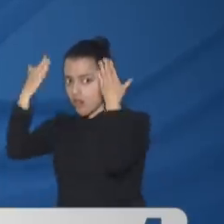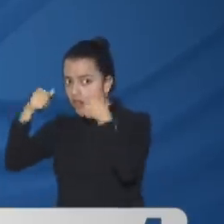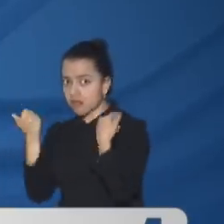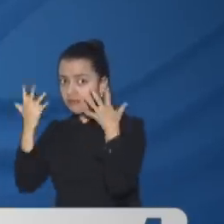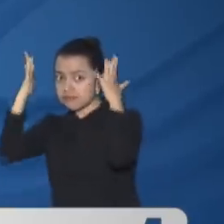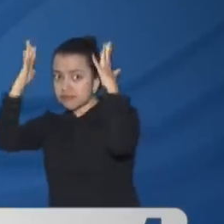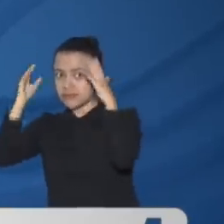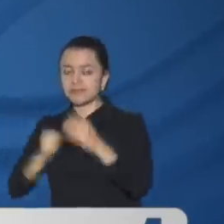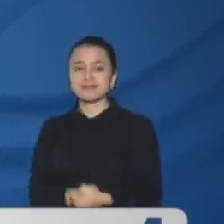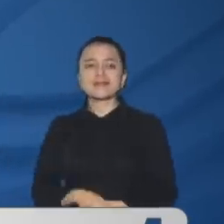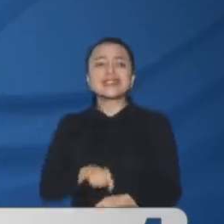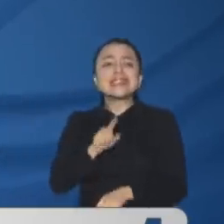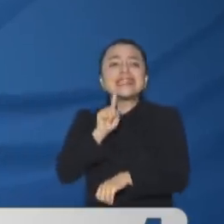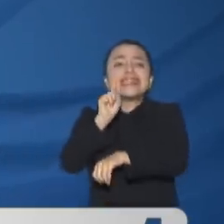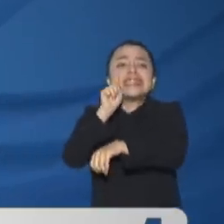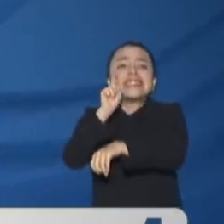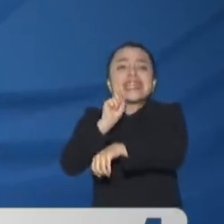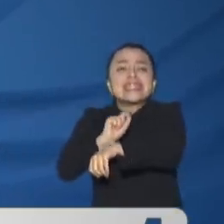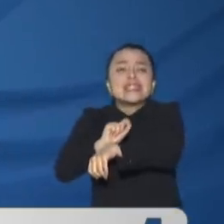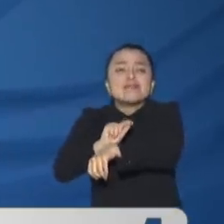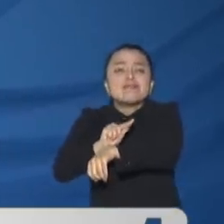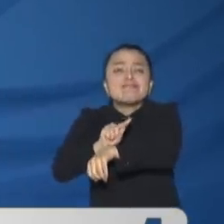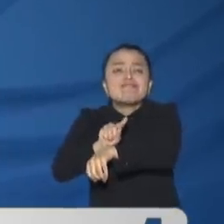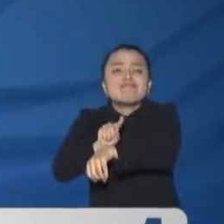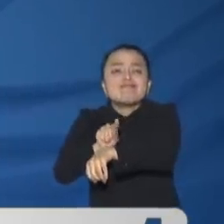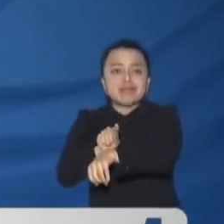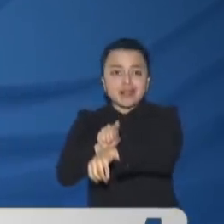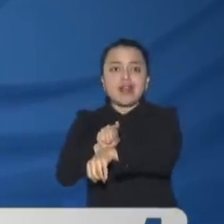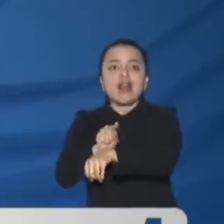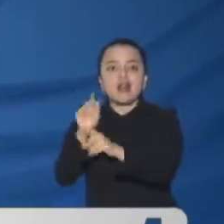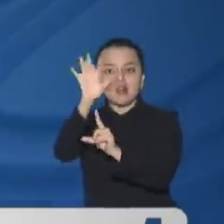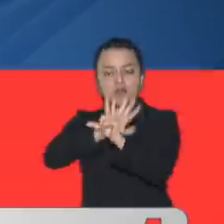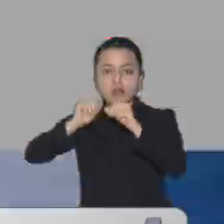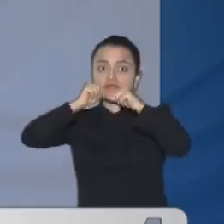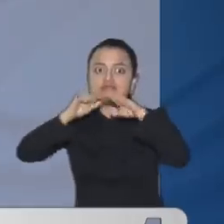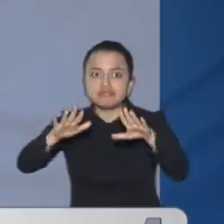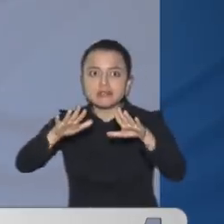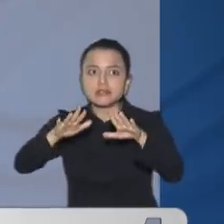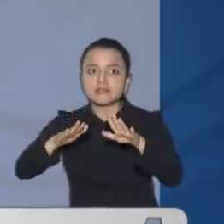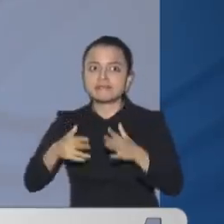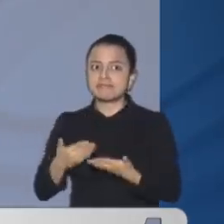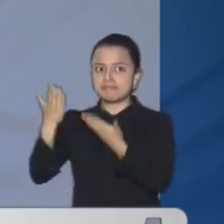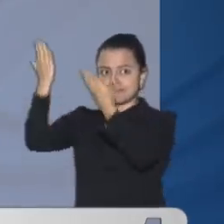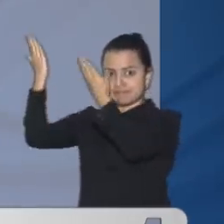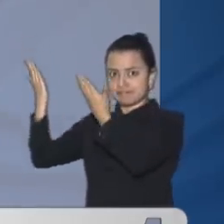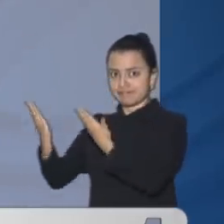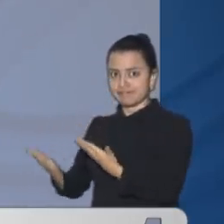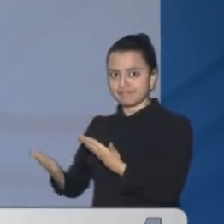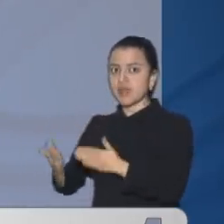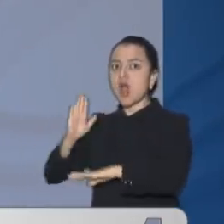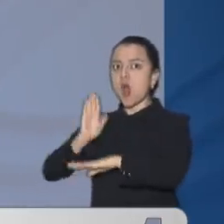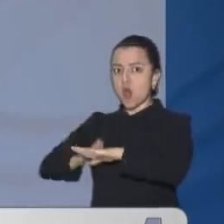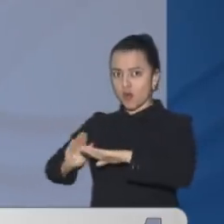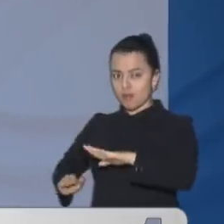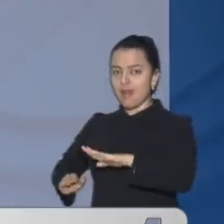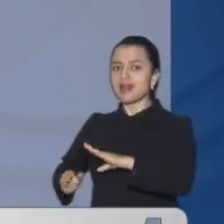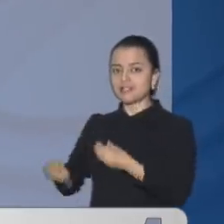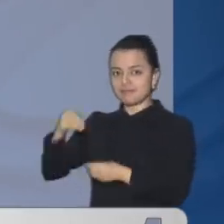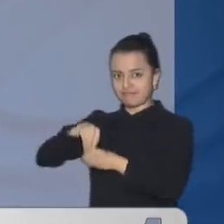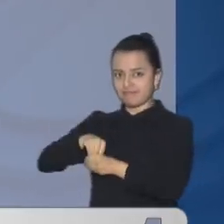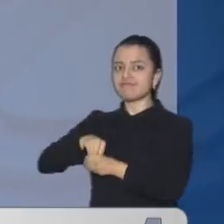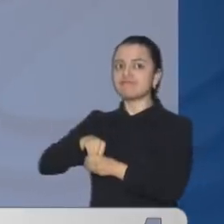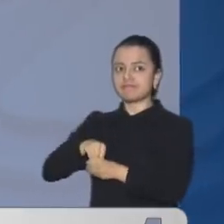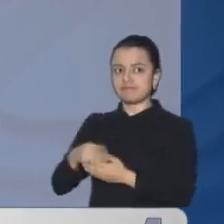Bastaron 6 segundos de video para tener la prueba reina que hoy tiene la picota pública al asesor privado del alcalde de Bucaramanga, a su jefe de